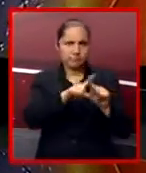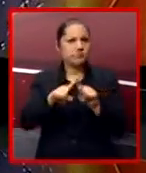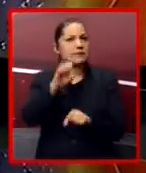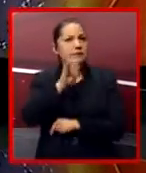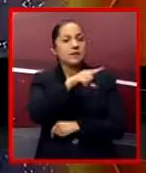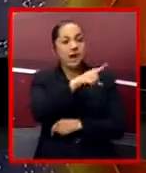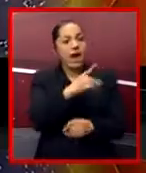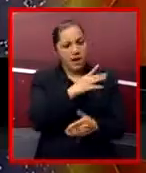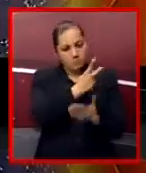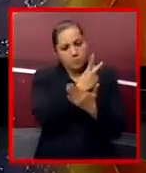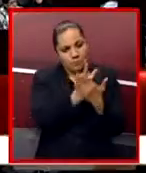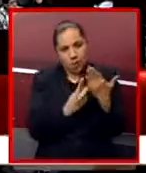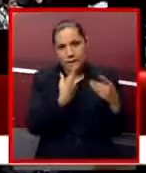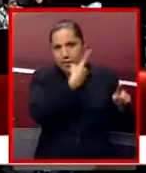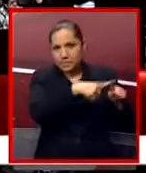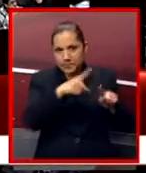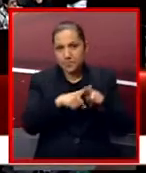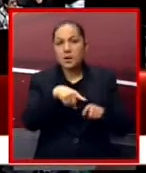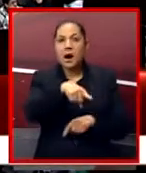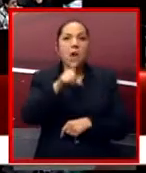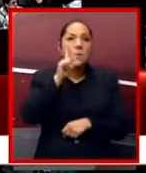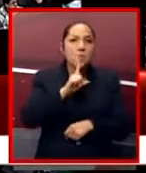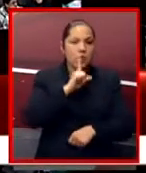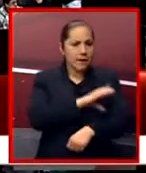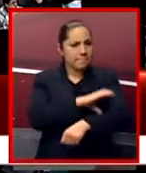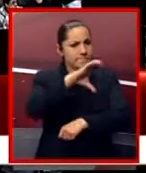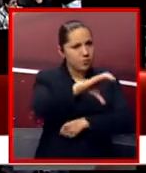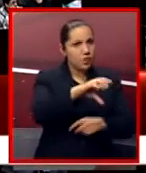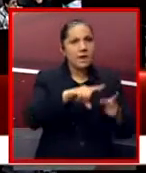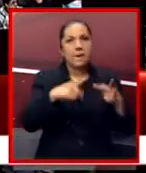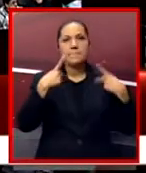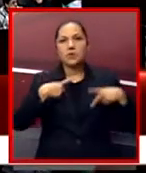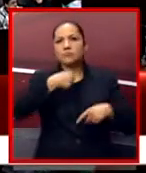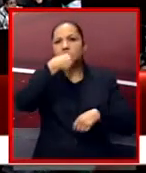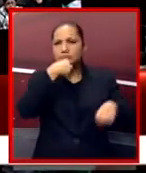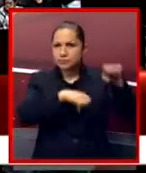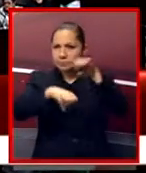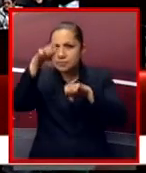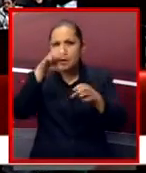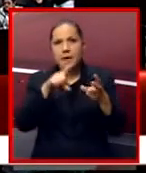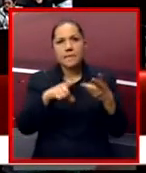destinados al empoderamiento de la mujer, adultos mayores y personas con discapacidad.